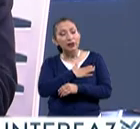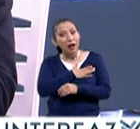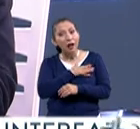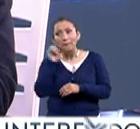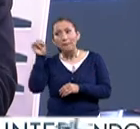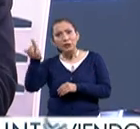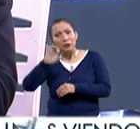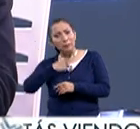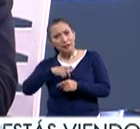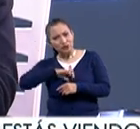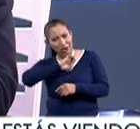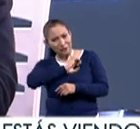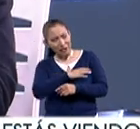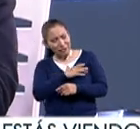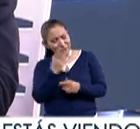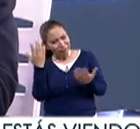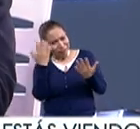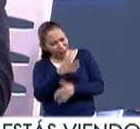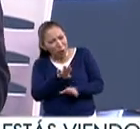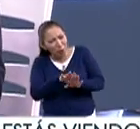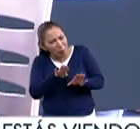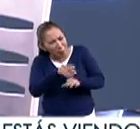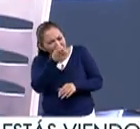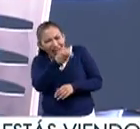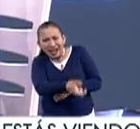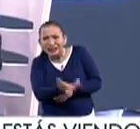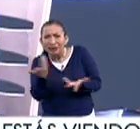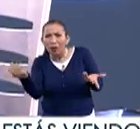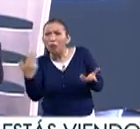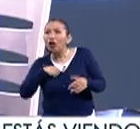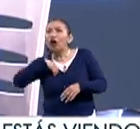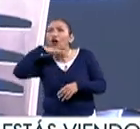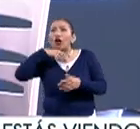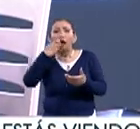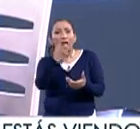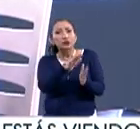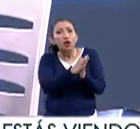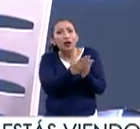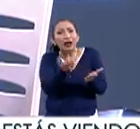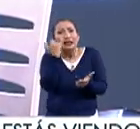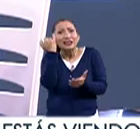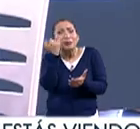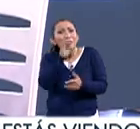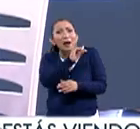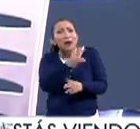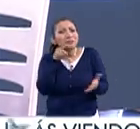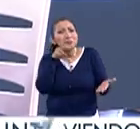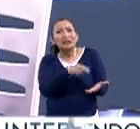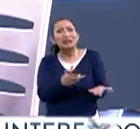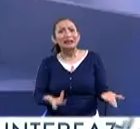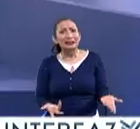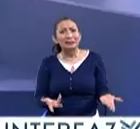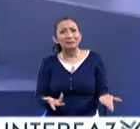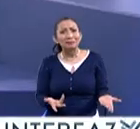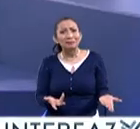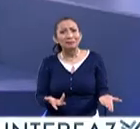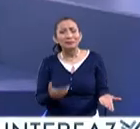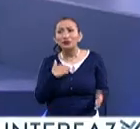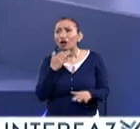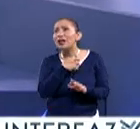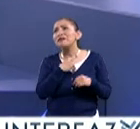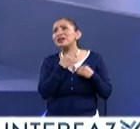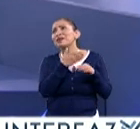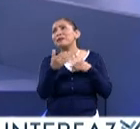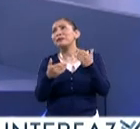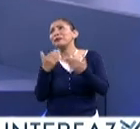los propios españoles decían, ¿cómo es posible que hayamos tenido esto en nuestro idioma y no lo hayamos visto? Bueno, que hayamos vivido toda